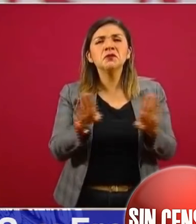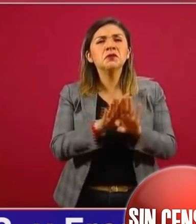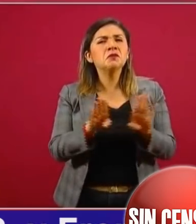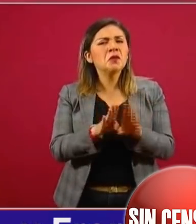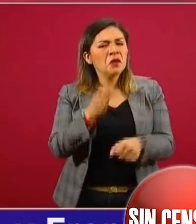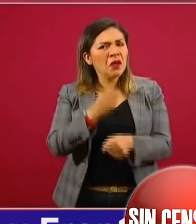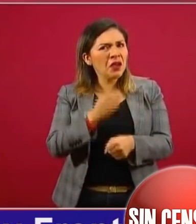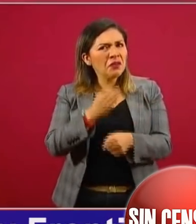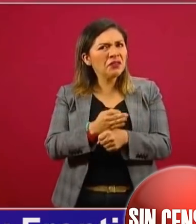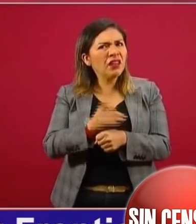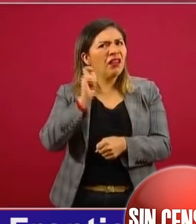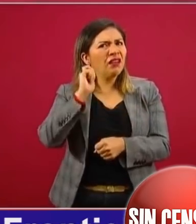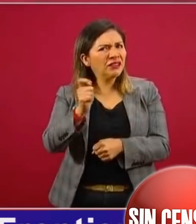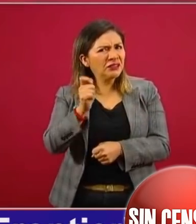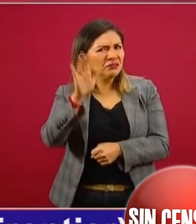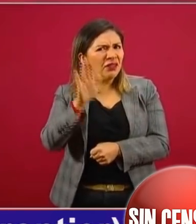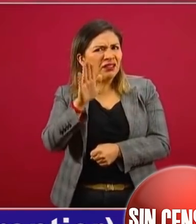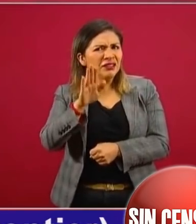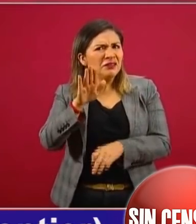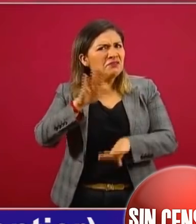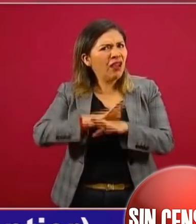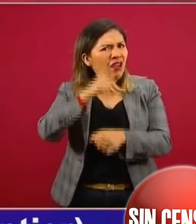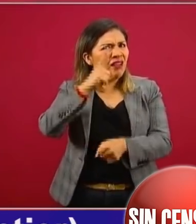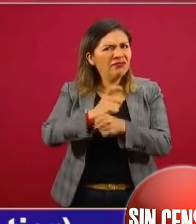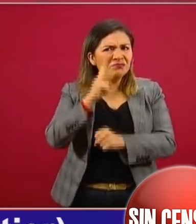temporada de sopilotes.